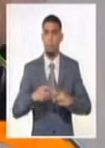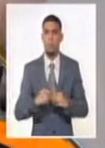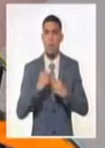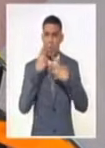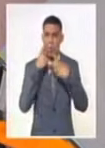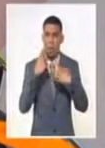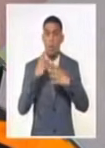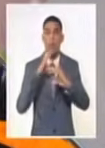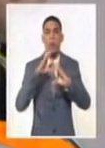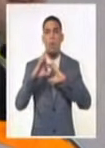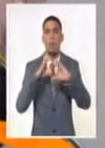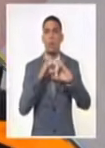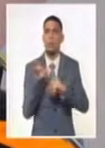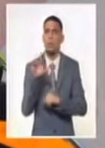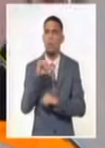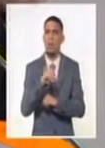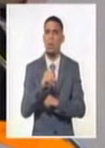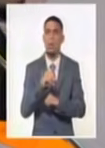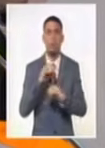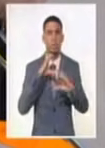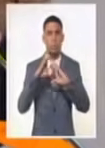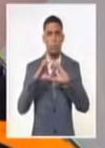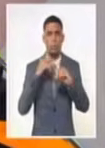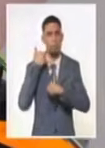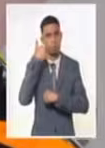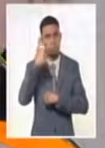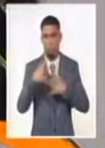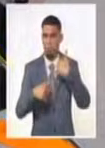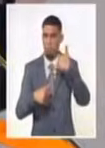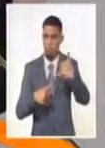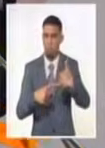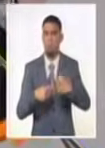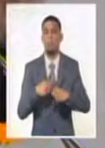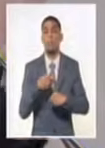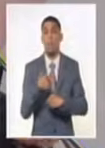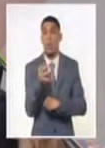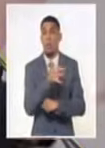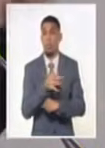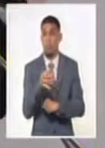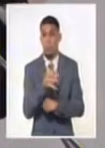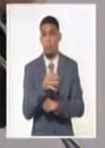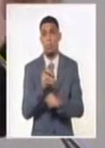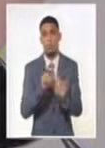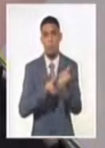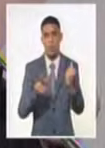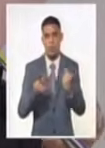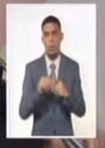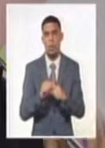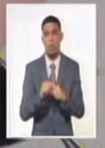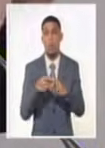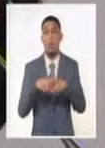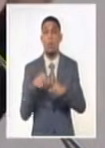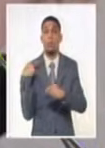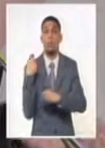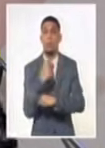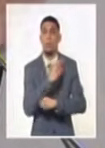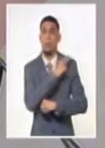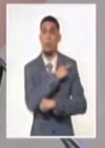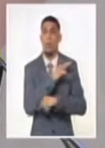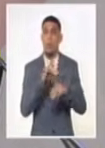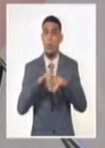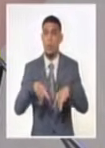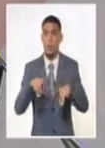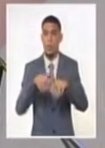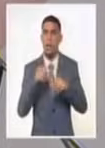comunicación permanente con los territorios, a nivel municipal, con los claustros nuestros, con las autoridades universitarias, con el resto de los